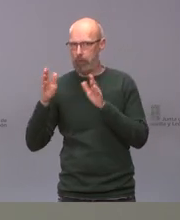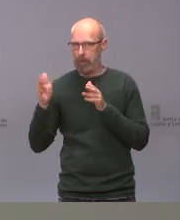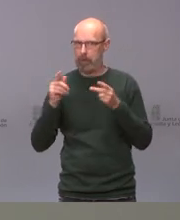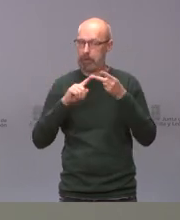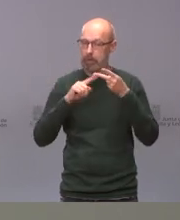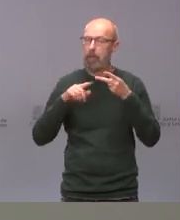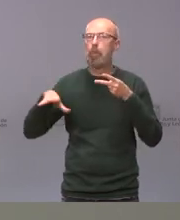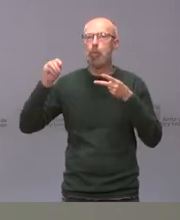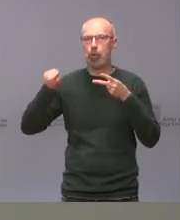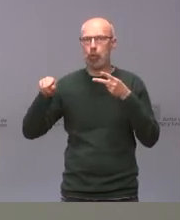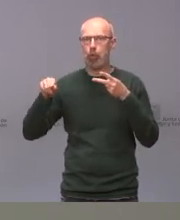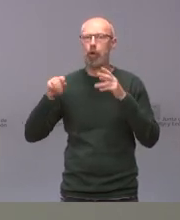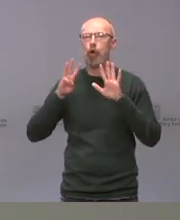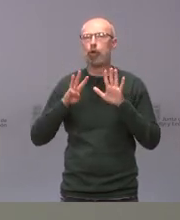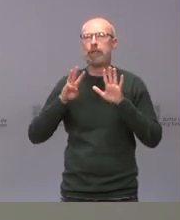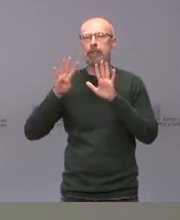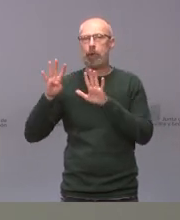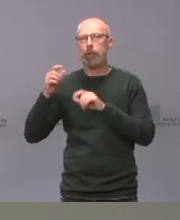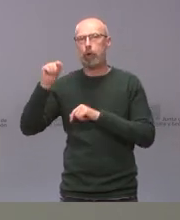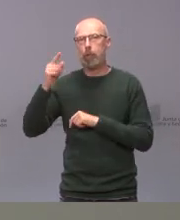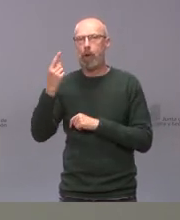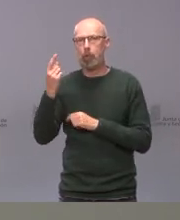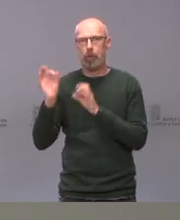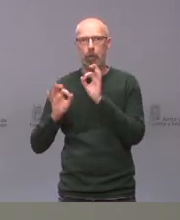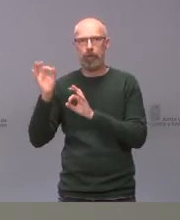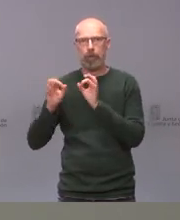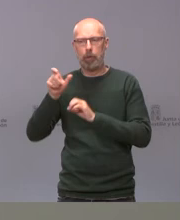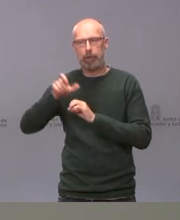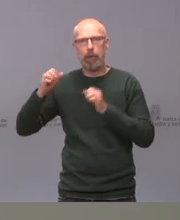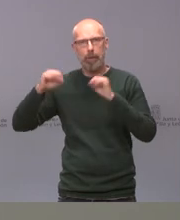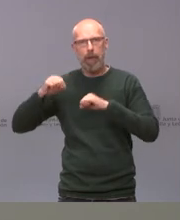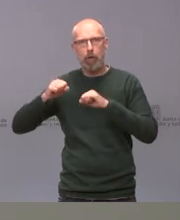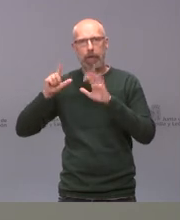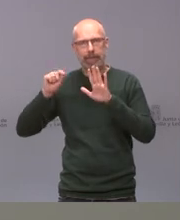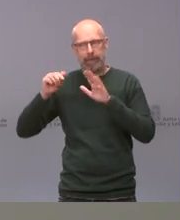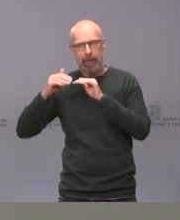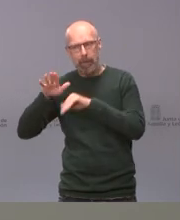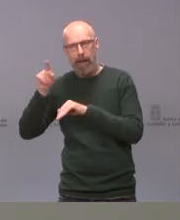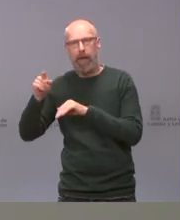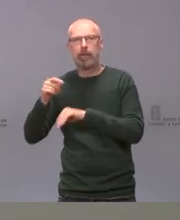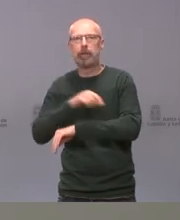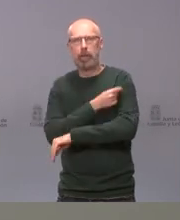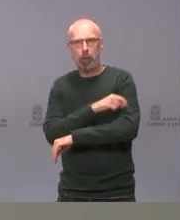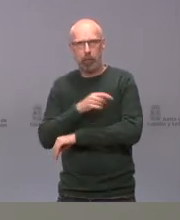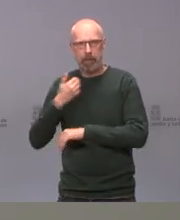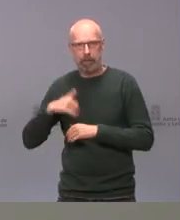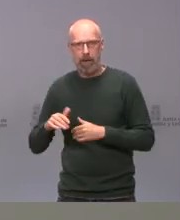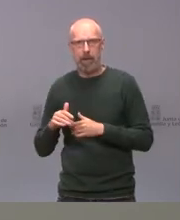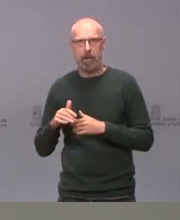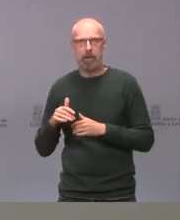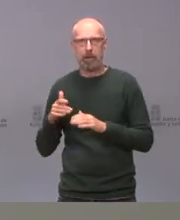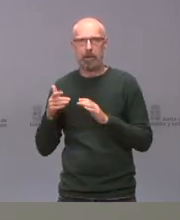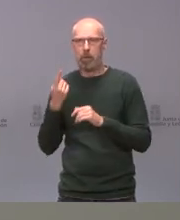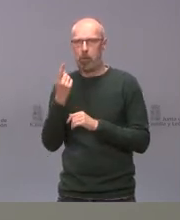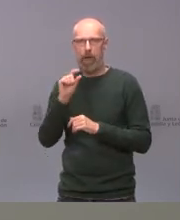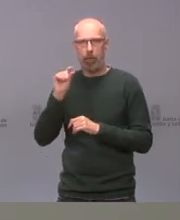Burgos, que está con un 89,1% de personas mayores de 60 años, es decir, de 60 a 69, que están con una